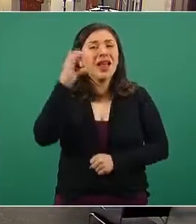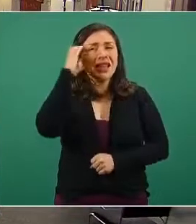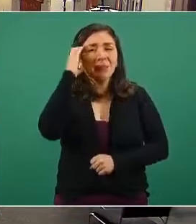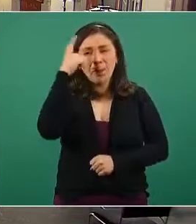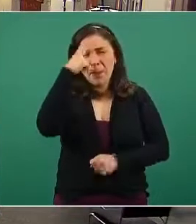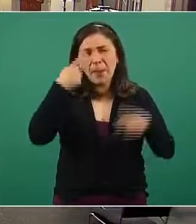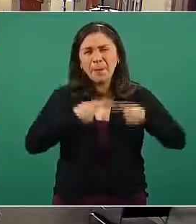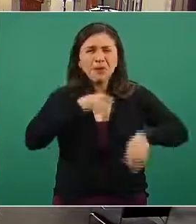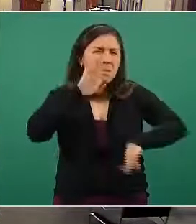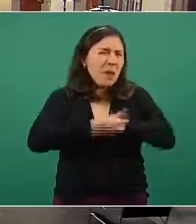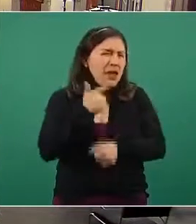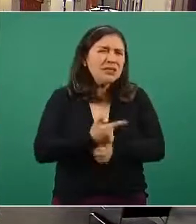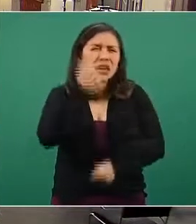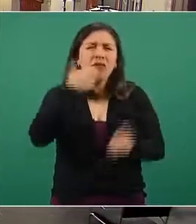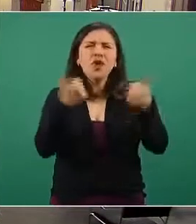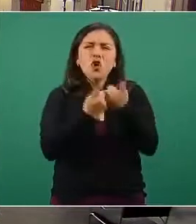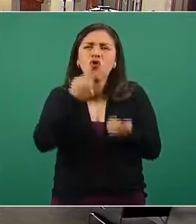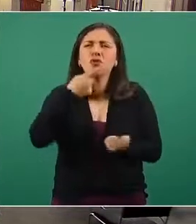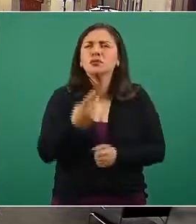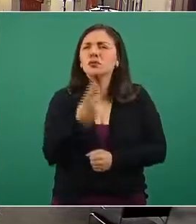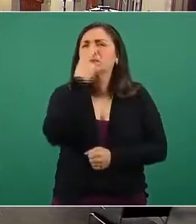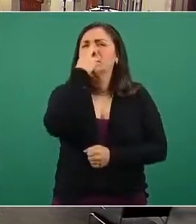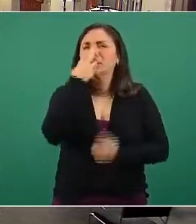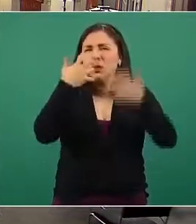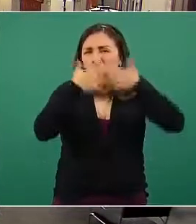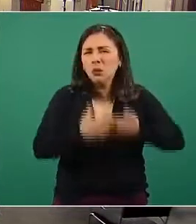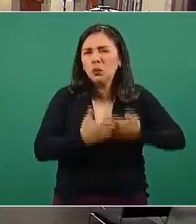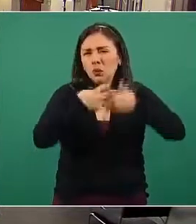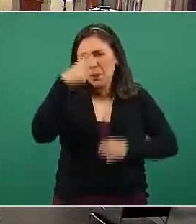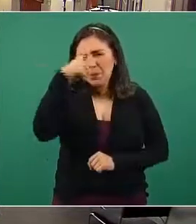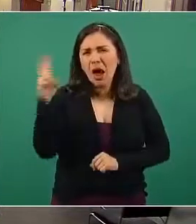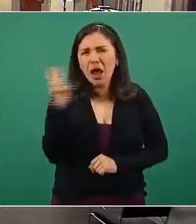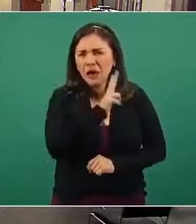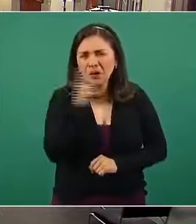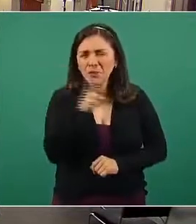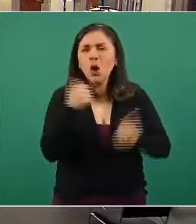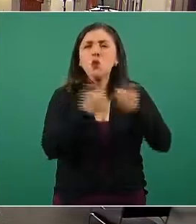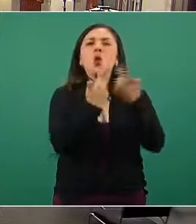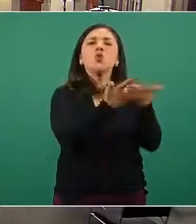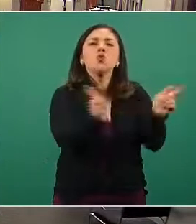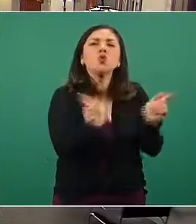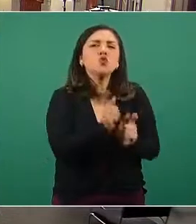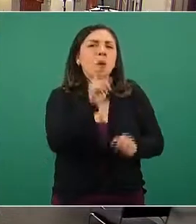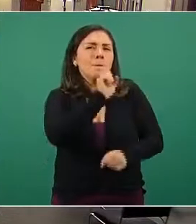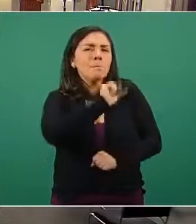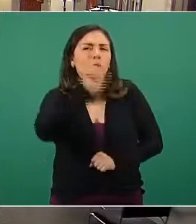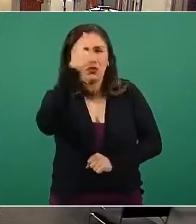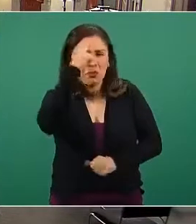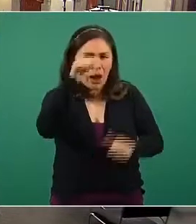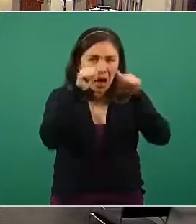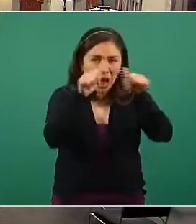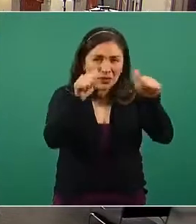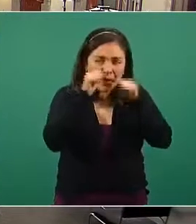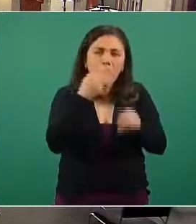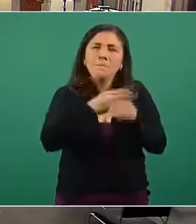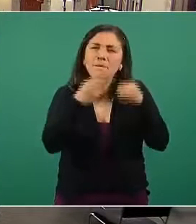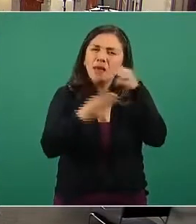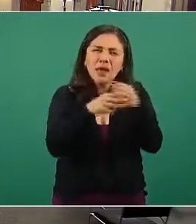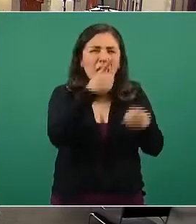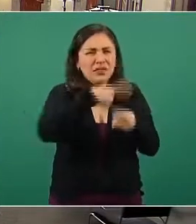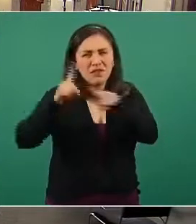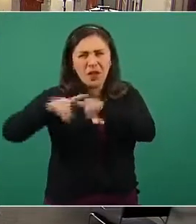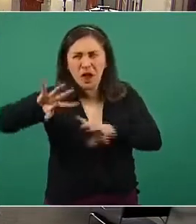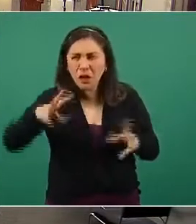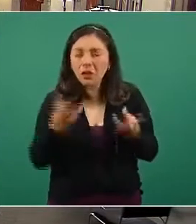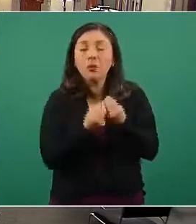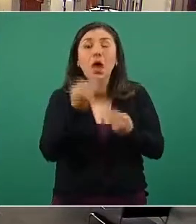críticas, aquellas que tienen un ventilador y el equipo técnico profesional, así como los insumos para poder dar este tipo de atención,